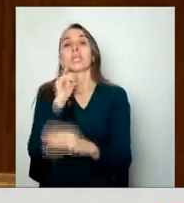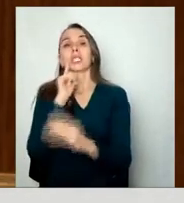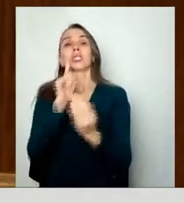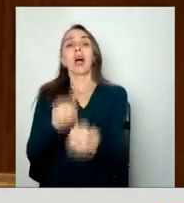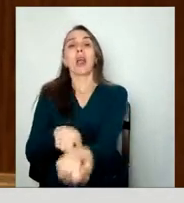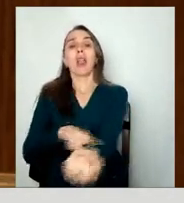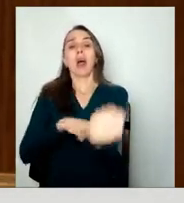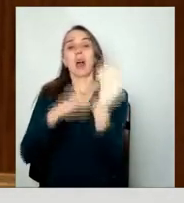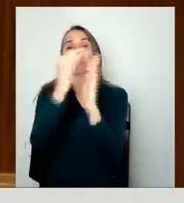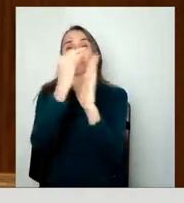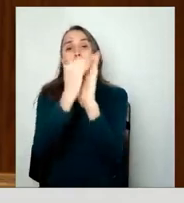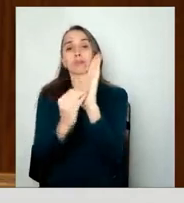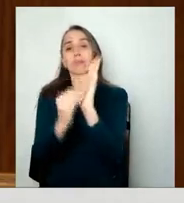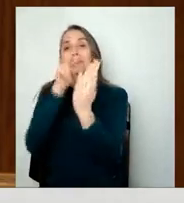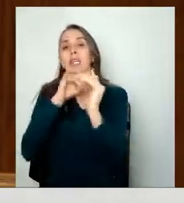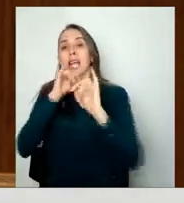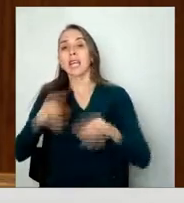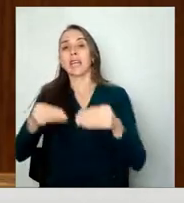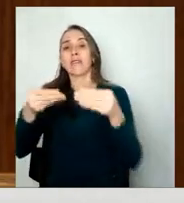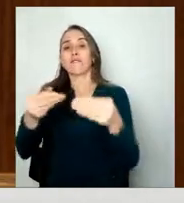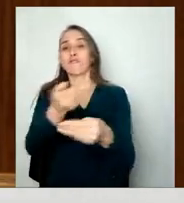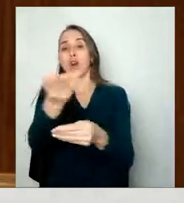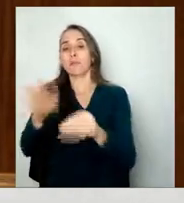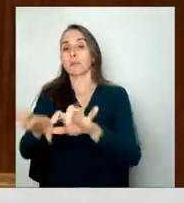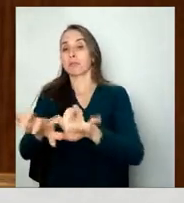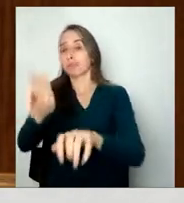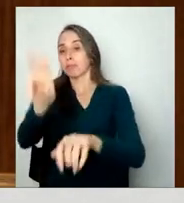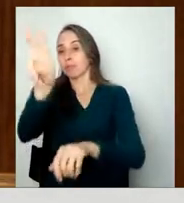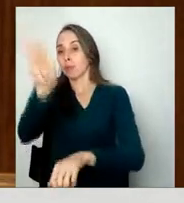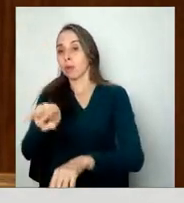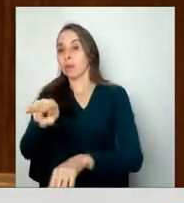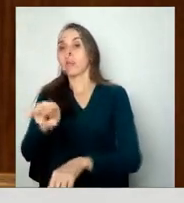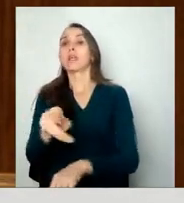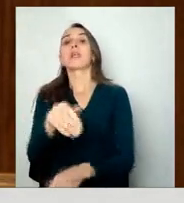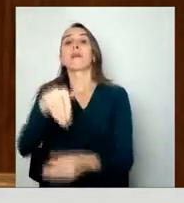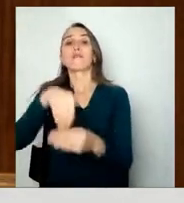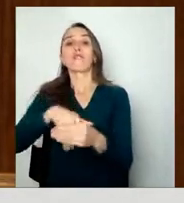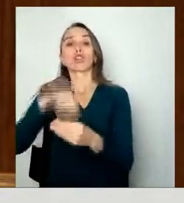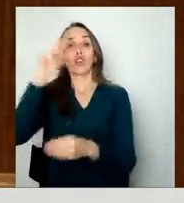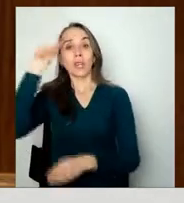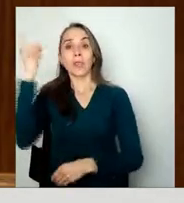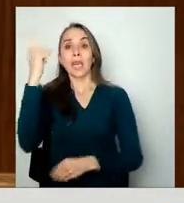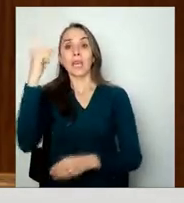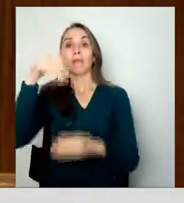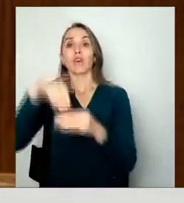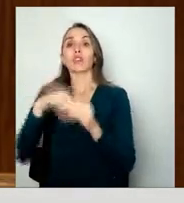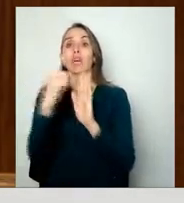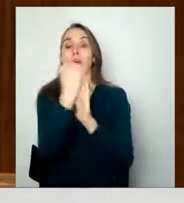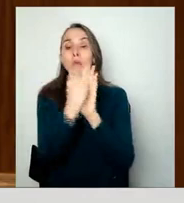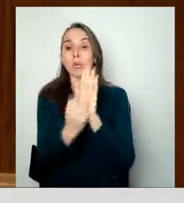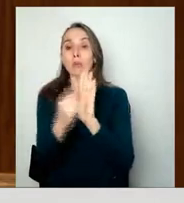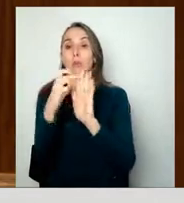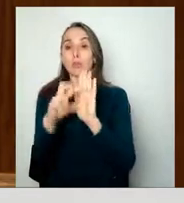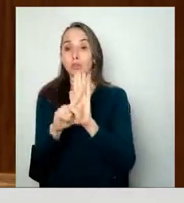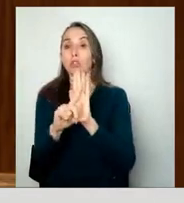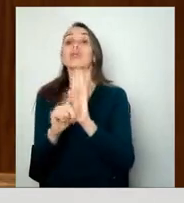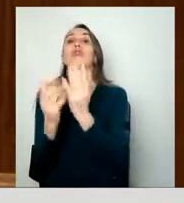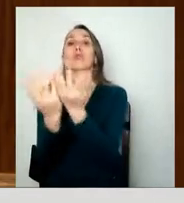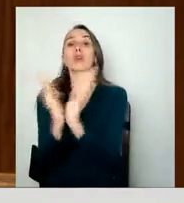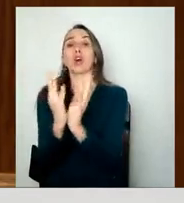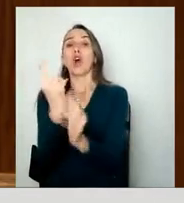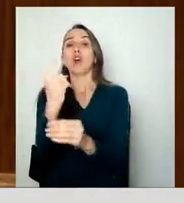detalladas en el informe mis colegas tienen su poder sometió votaciones general y en particular el proyecto en estudios se aprobó por 11 votos a favor